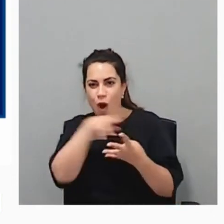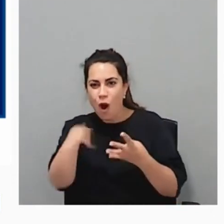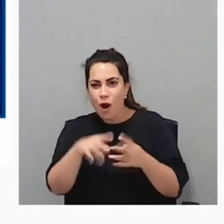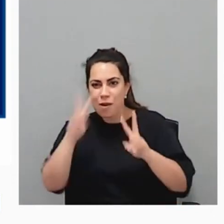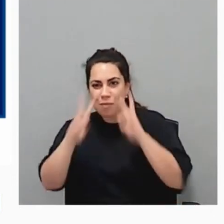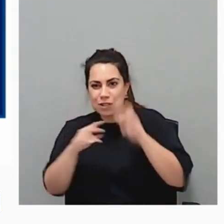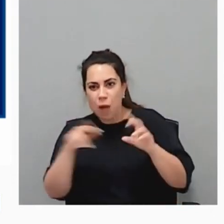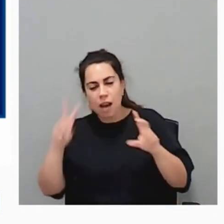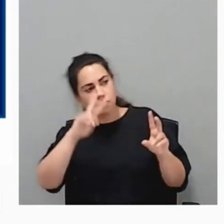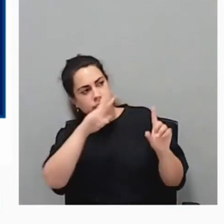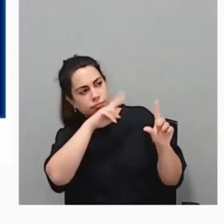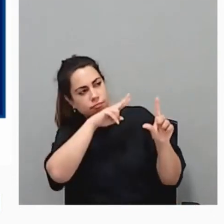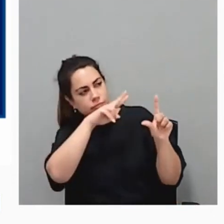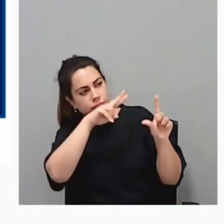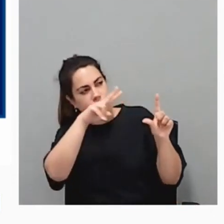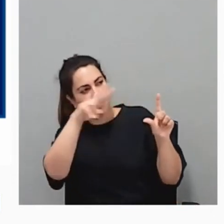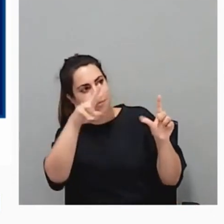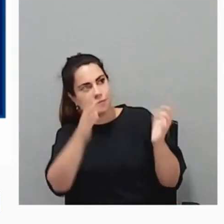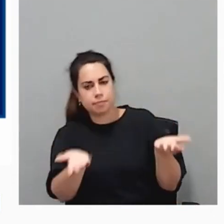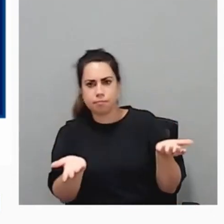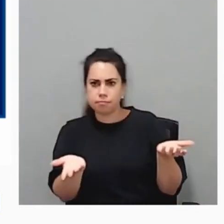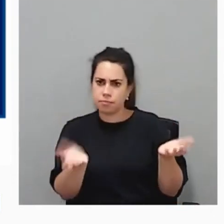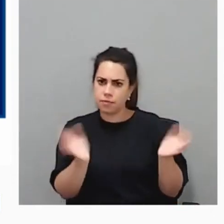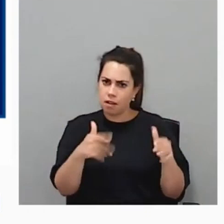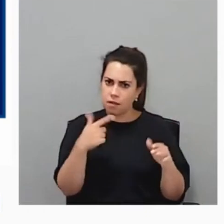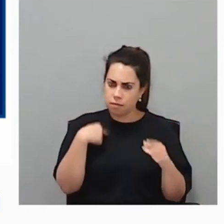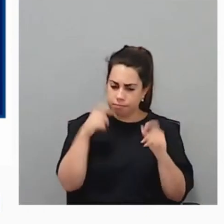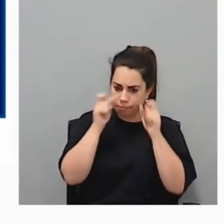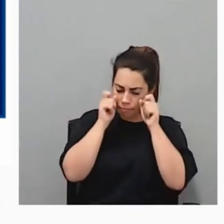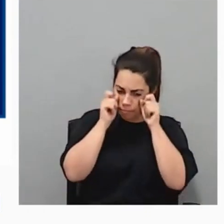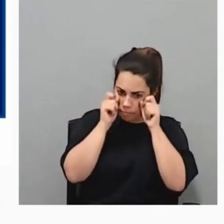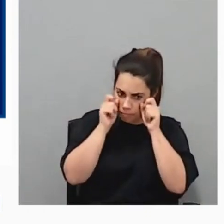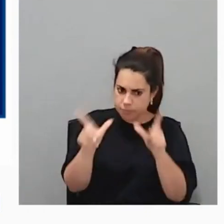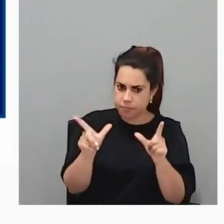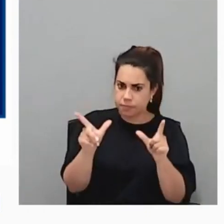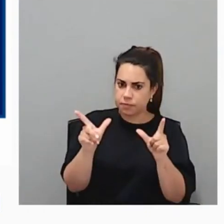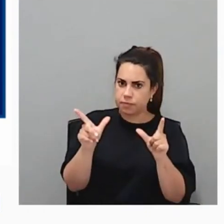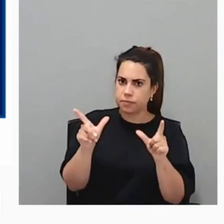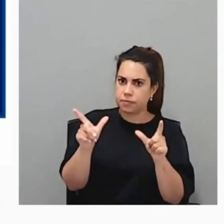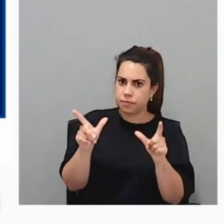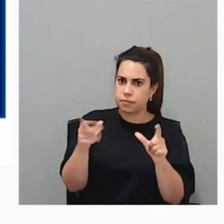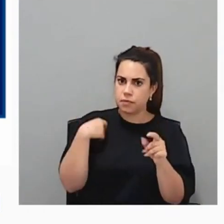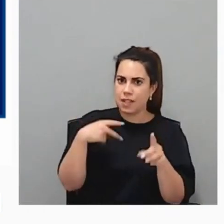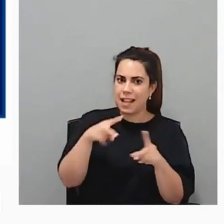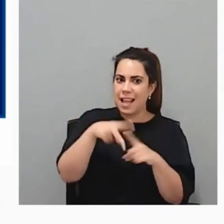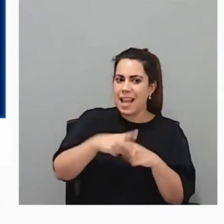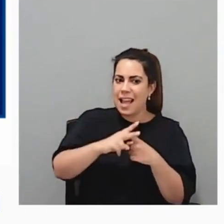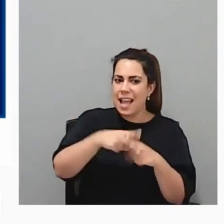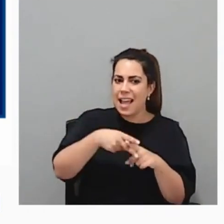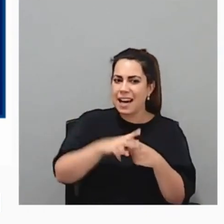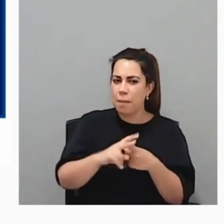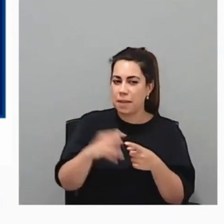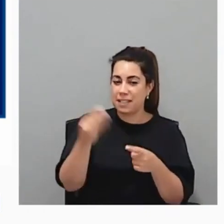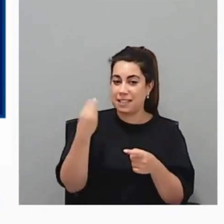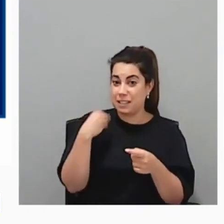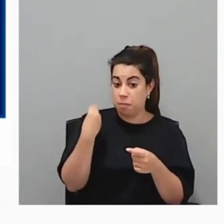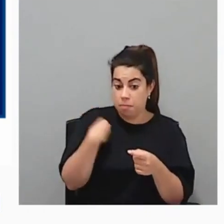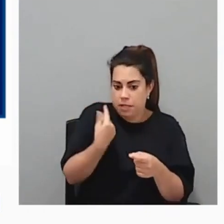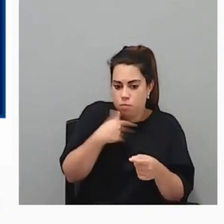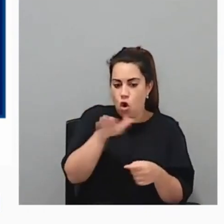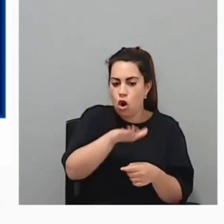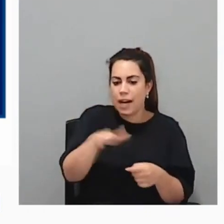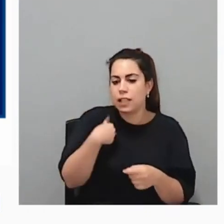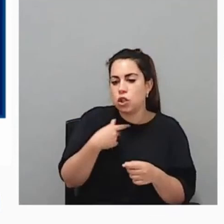¿no? Entonces, nos dábamos cuenta que algunas herramientas que incluso ya se usan para un perfil específico de un niño son